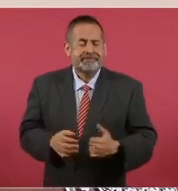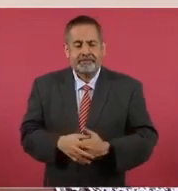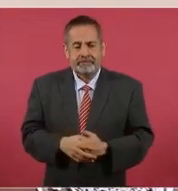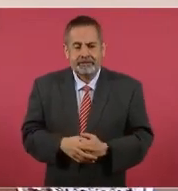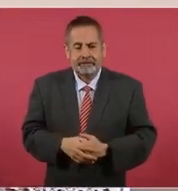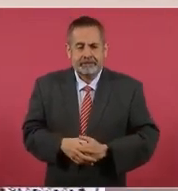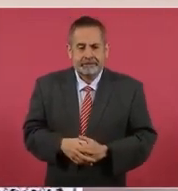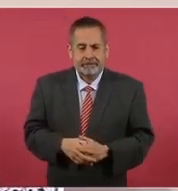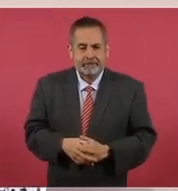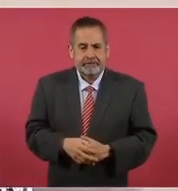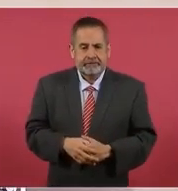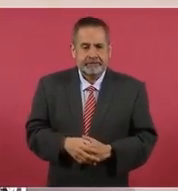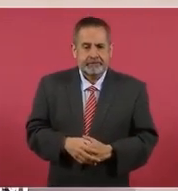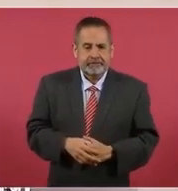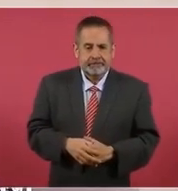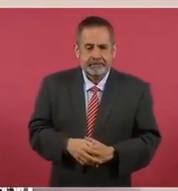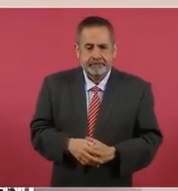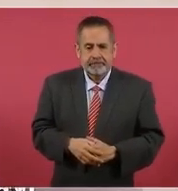¿de